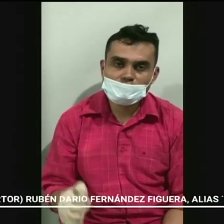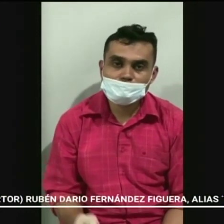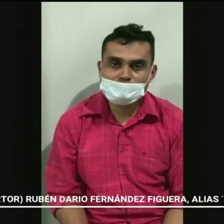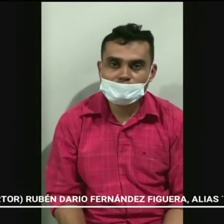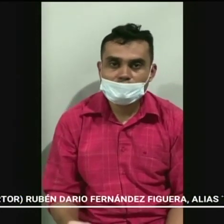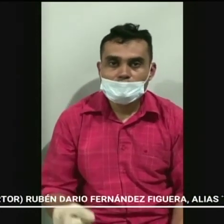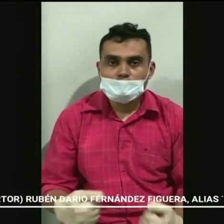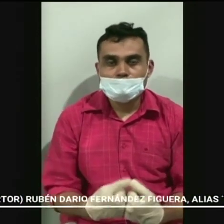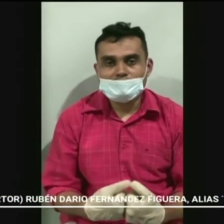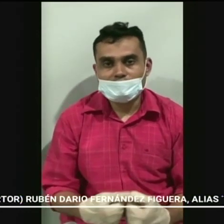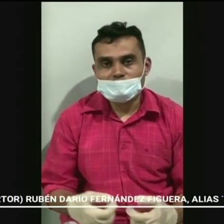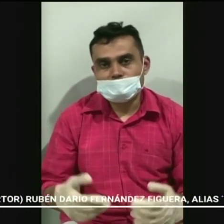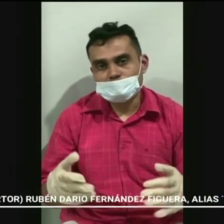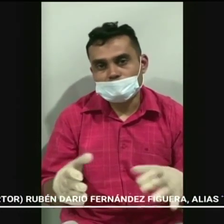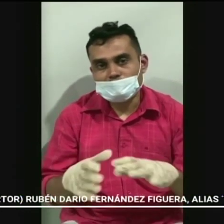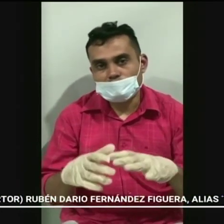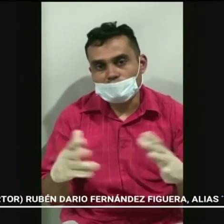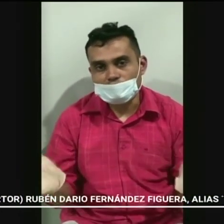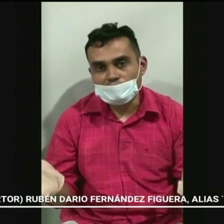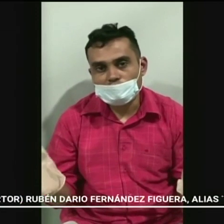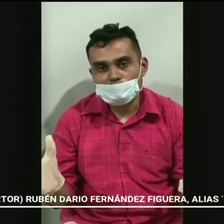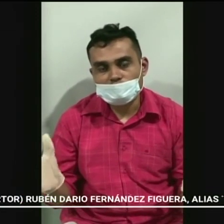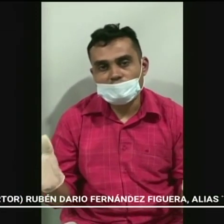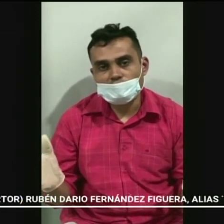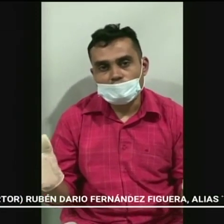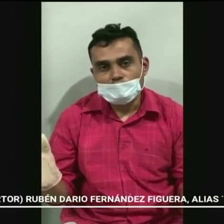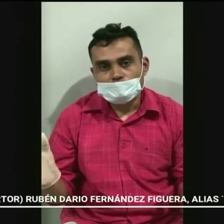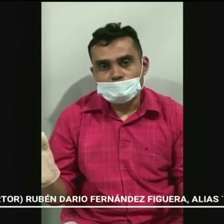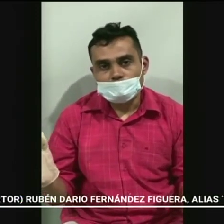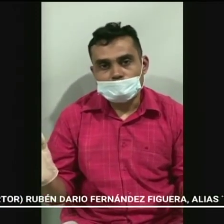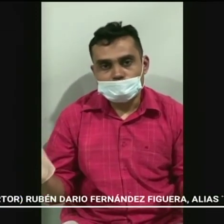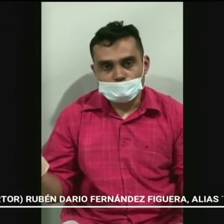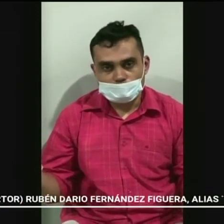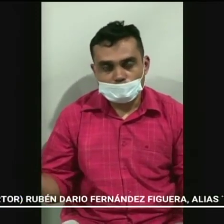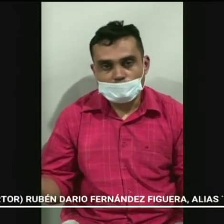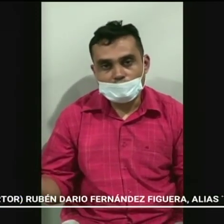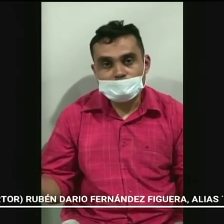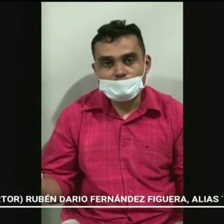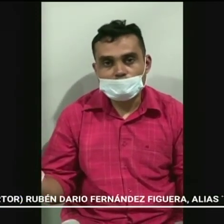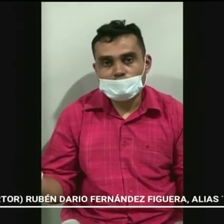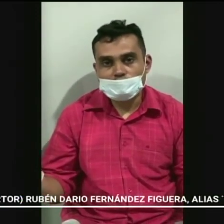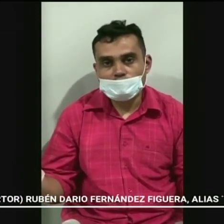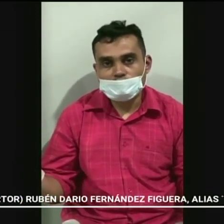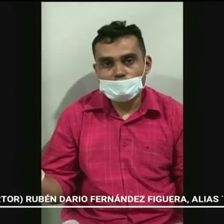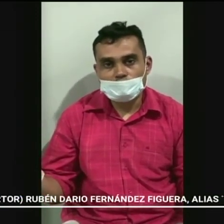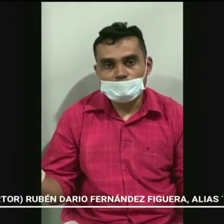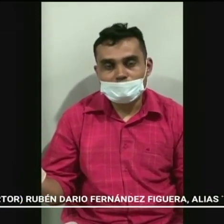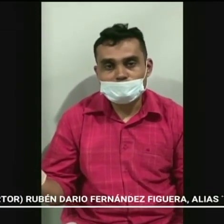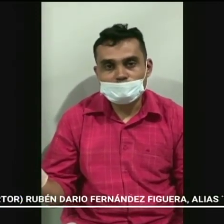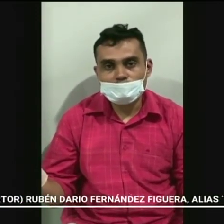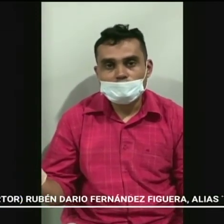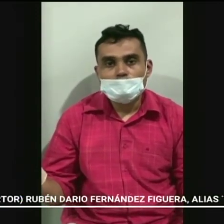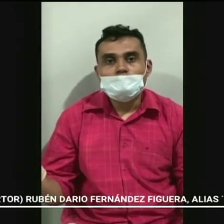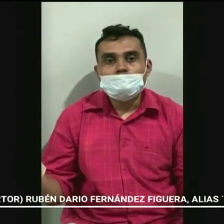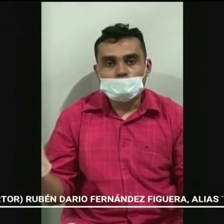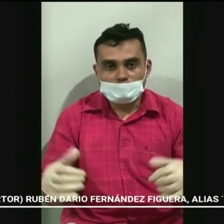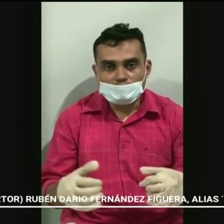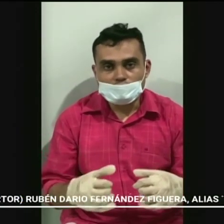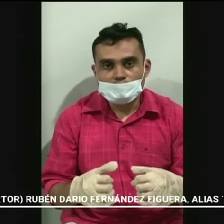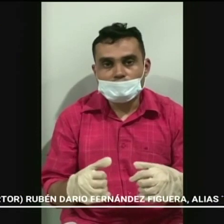edificaciones gubernamentales, para que supuestamente los aliados que ellos tenían, todavía internos aquí en